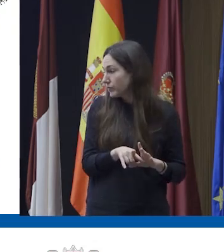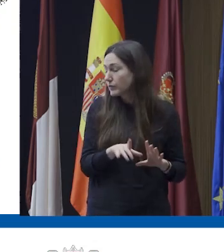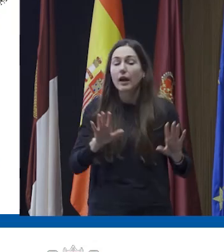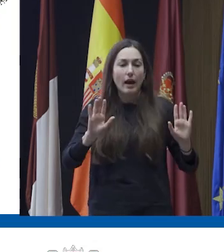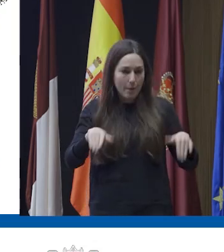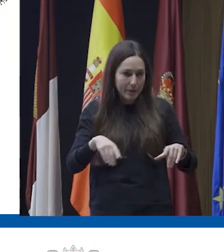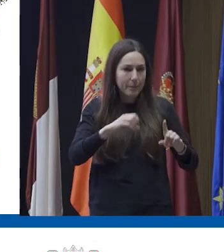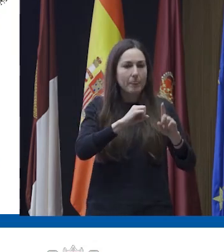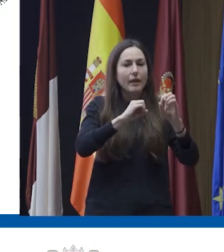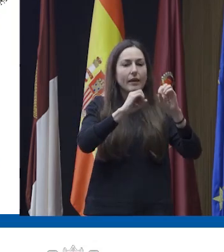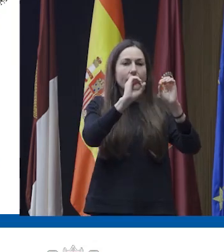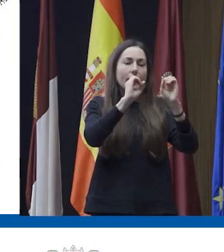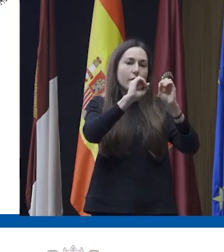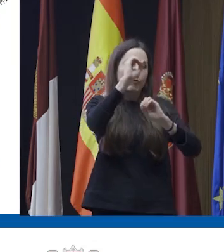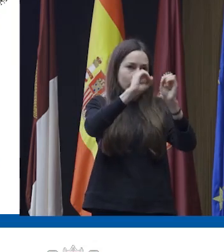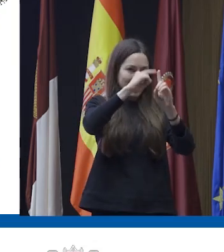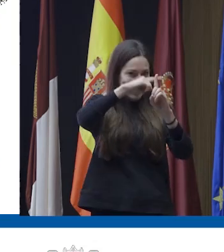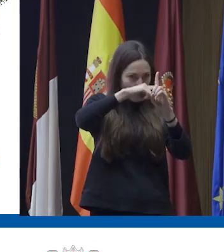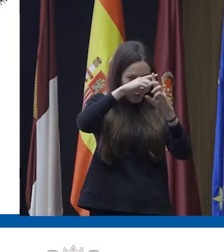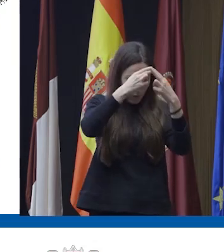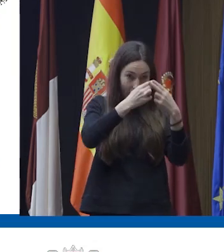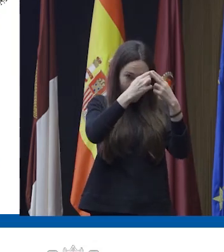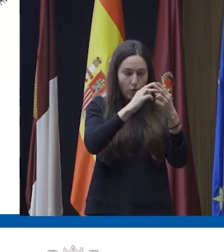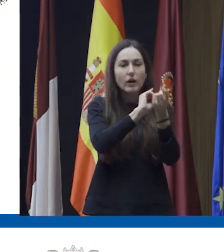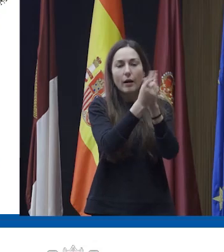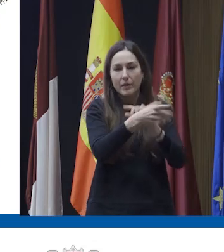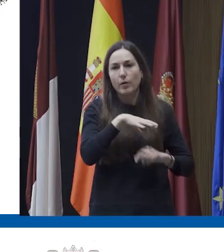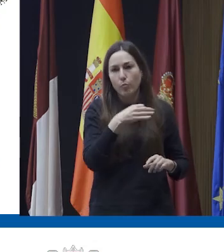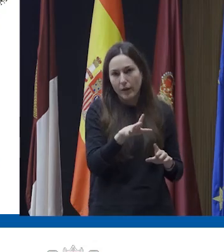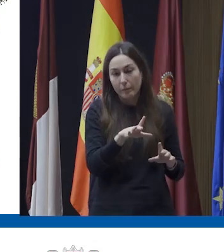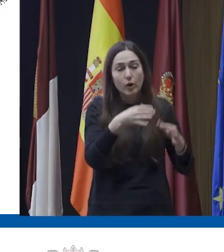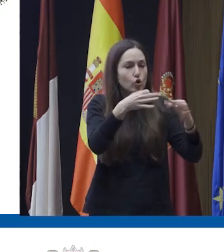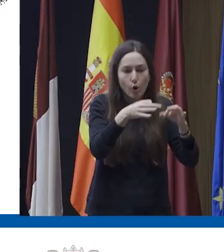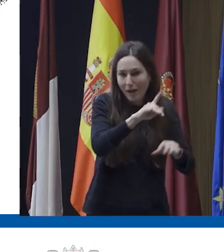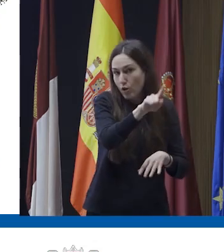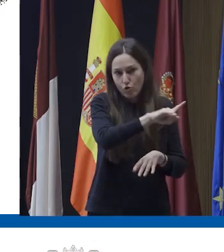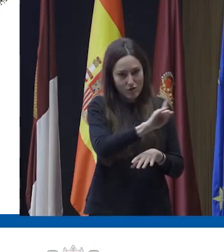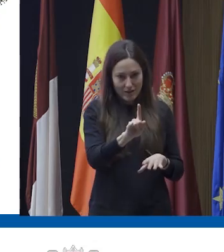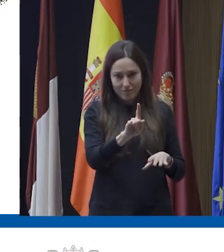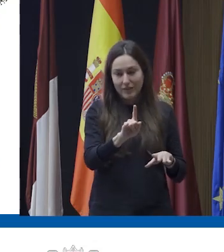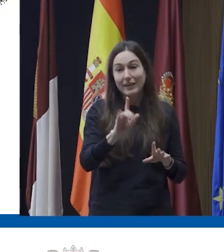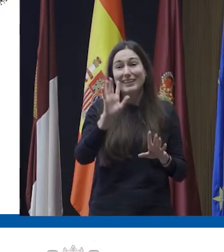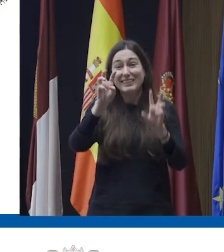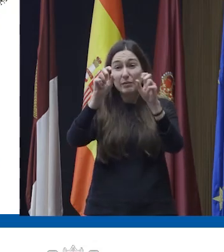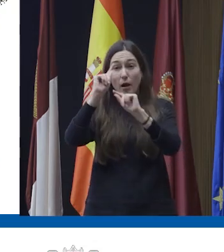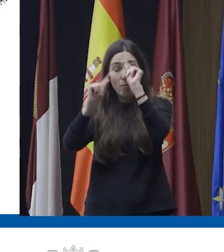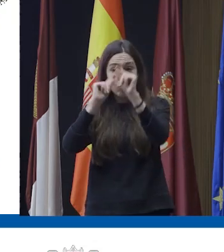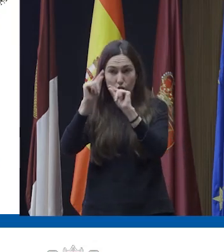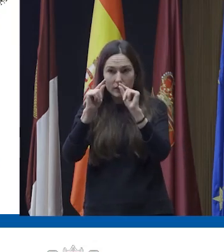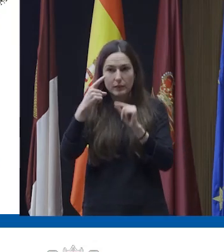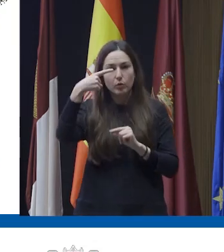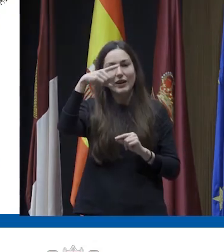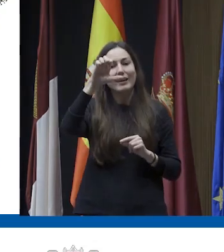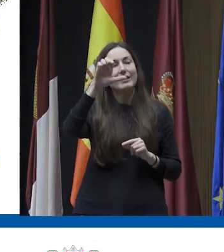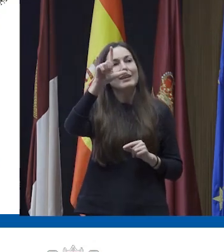de graduación, lo habitual no es lo tuyo, pero bueno, que sí que lo del tema de las moscas, ¿vale? El gel del ojo,